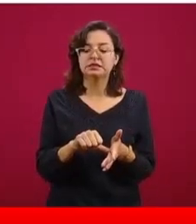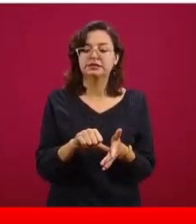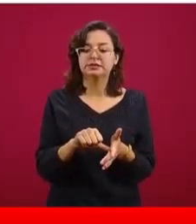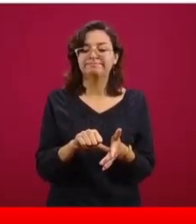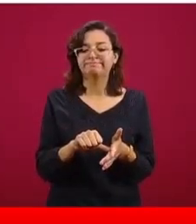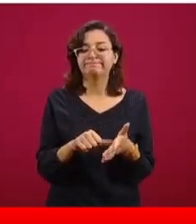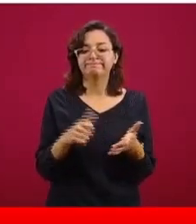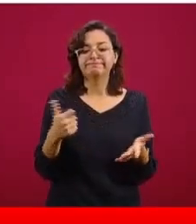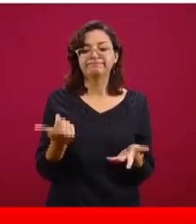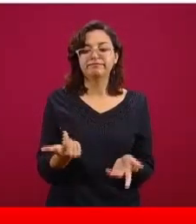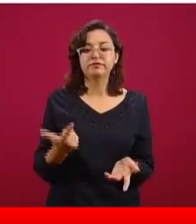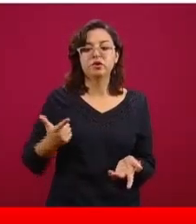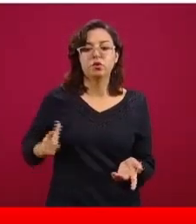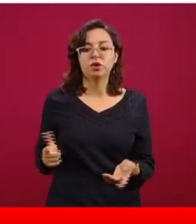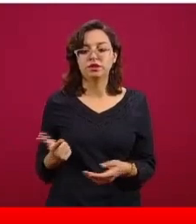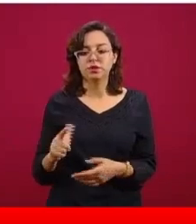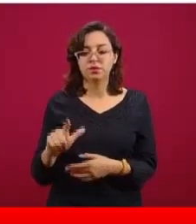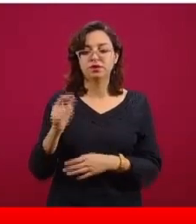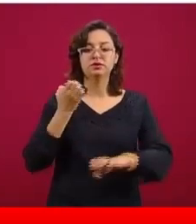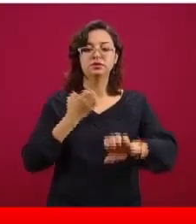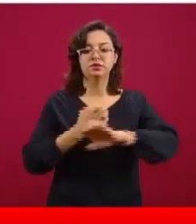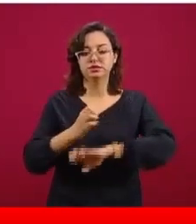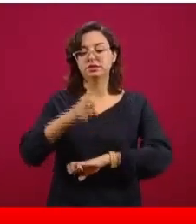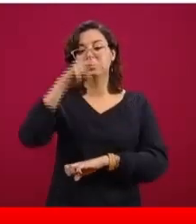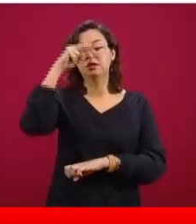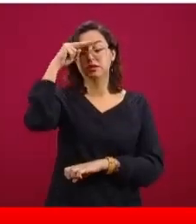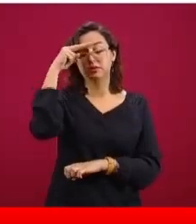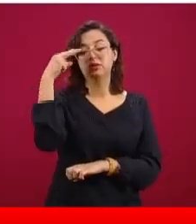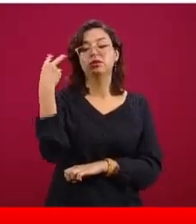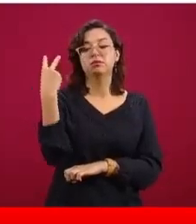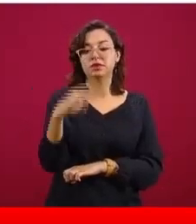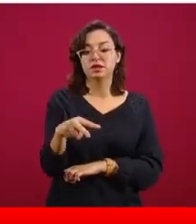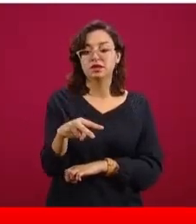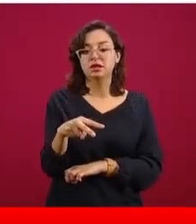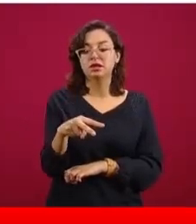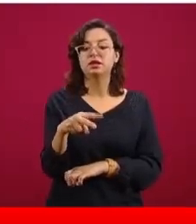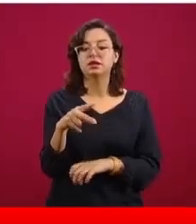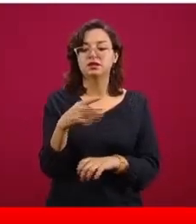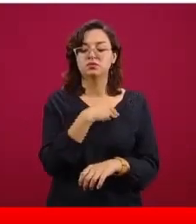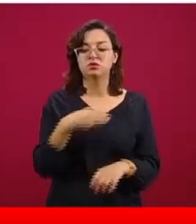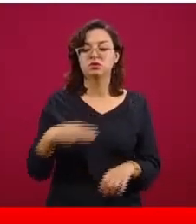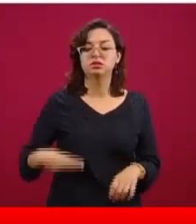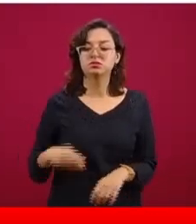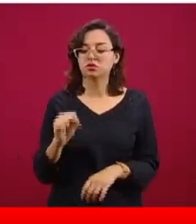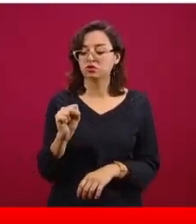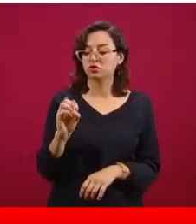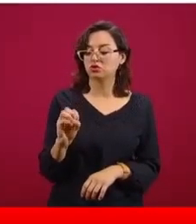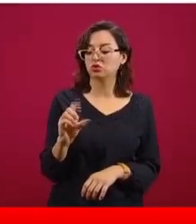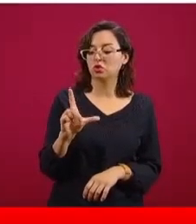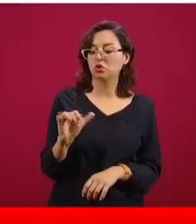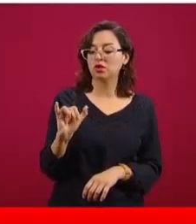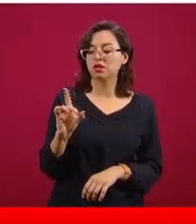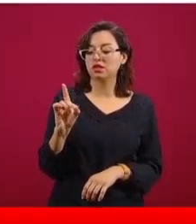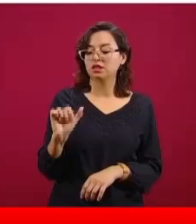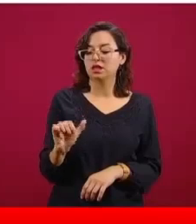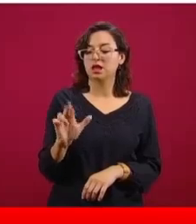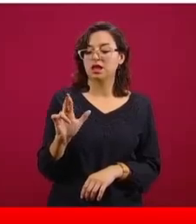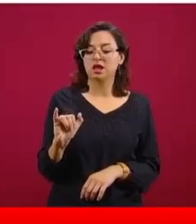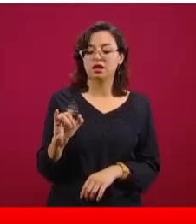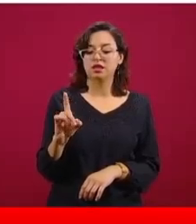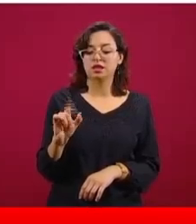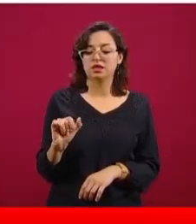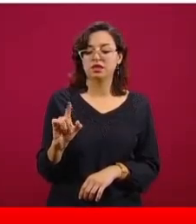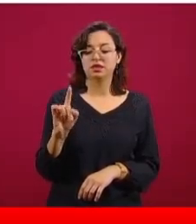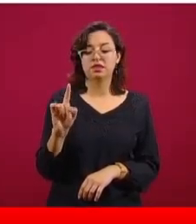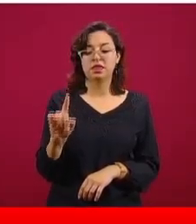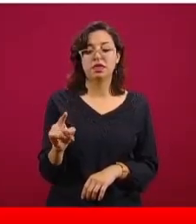destacaría en guanajuato y el estado de méxico y el municipio de solidaridad donde no obstante tener aquí